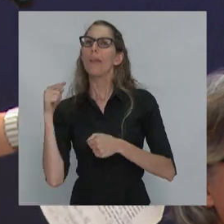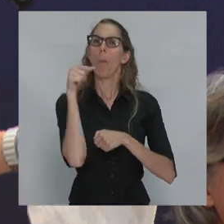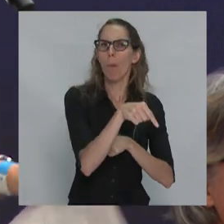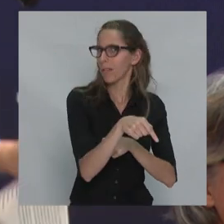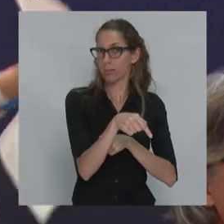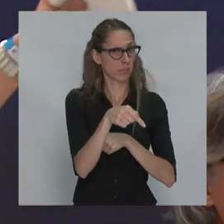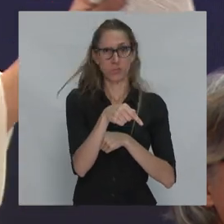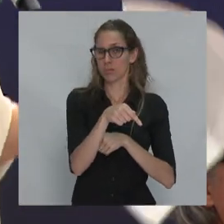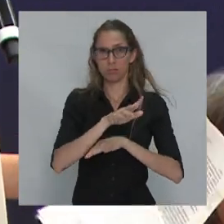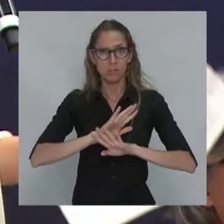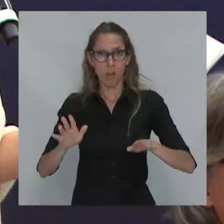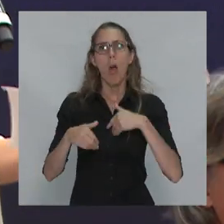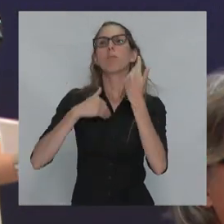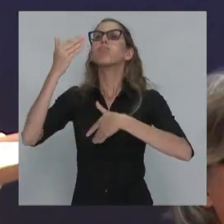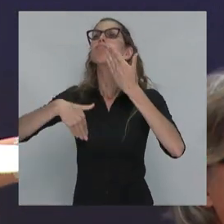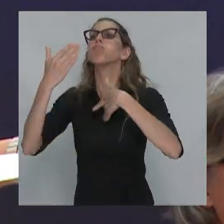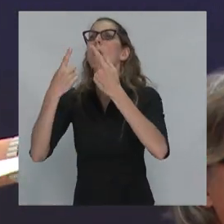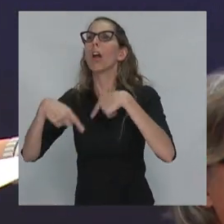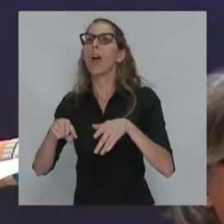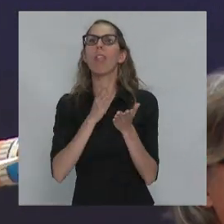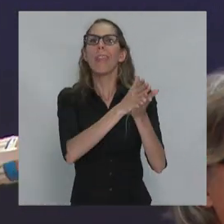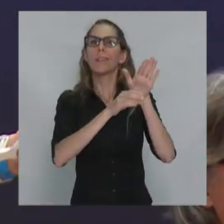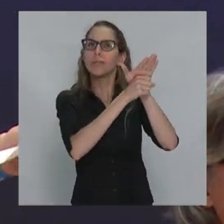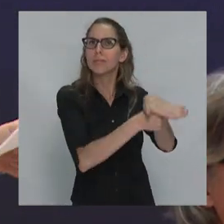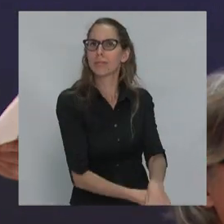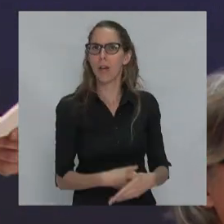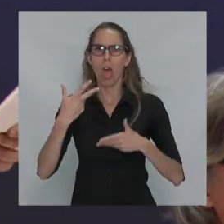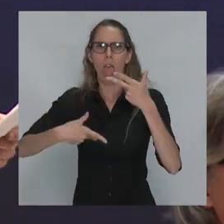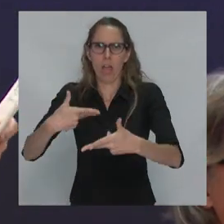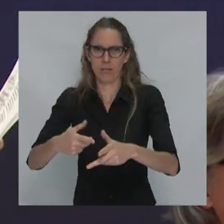otros, ni de avanzar sobre los derechos de otros.